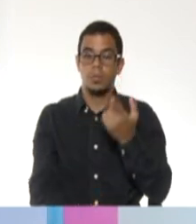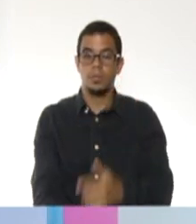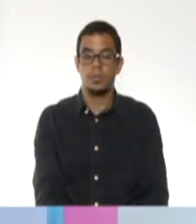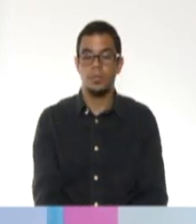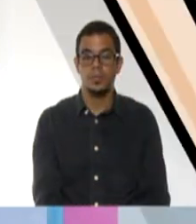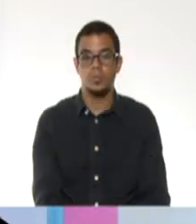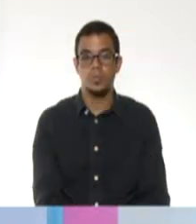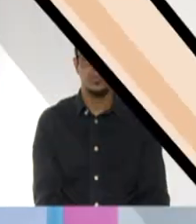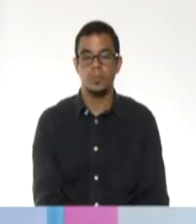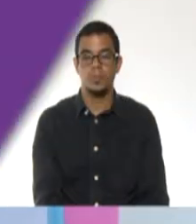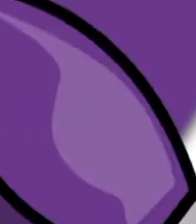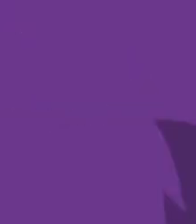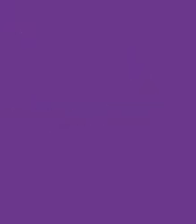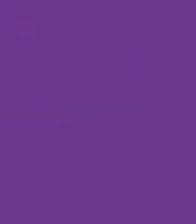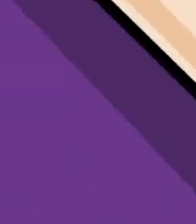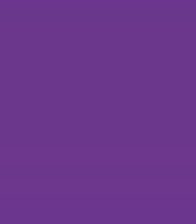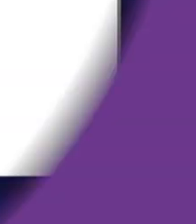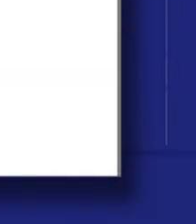video.